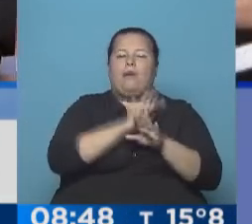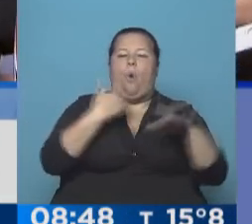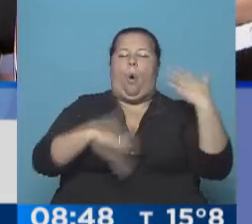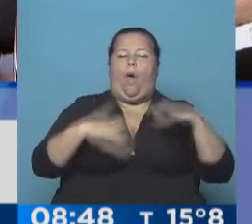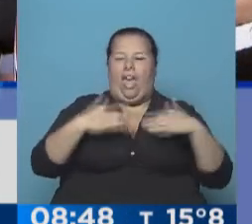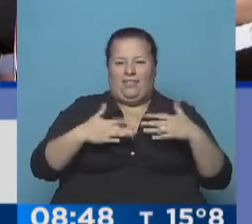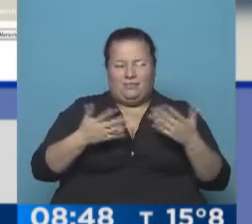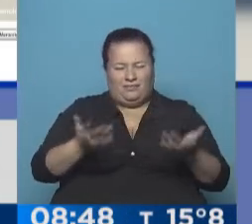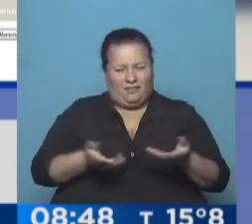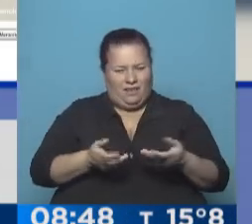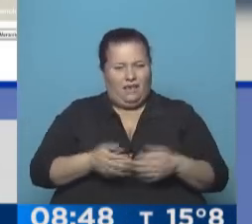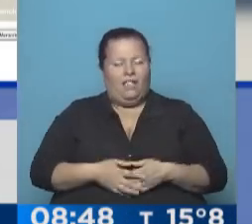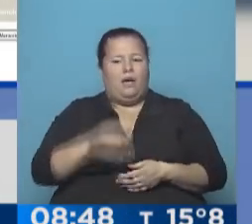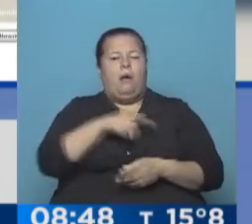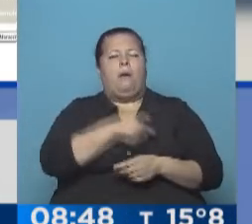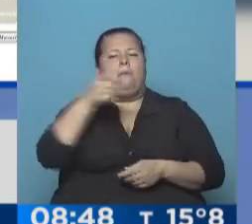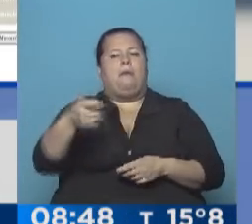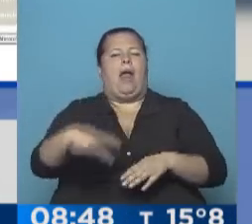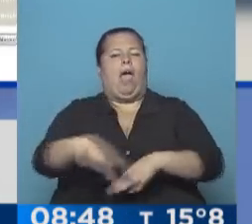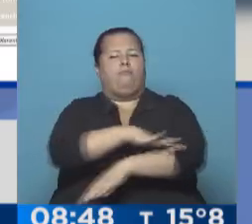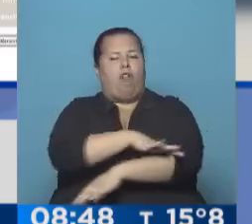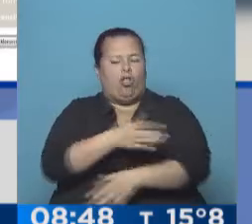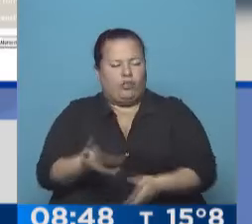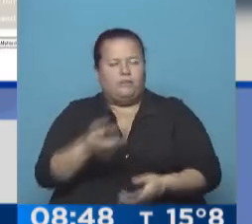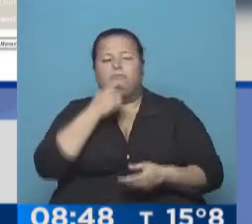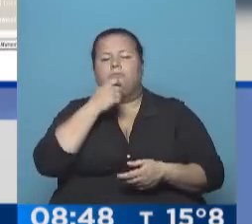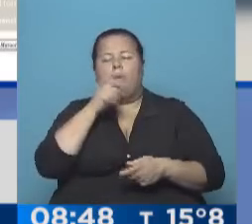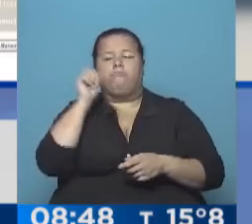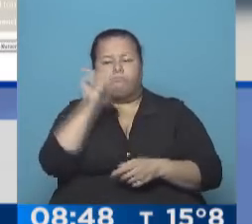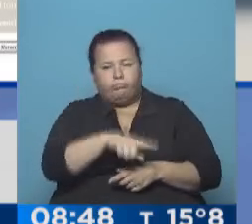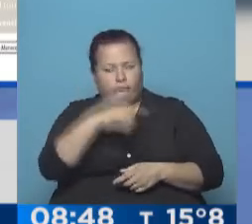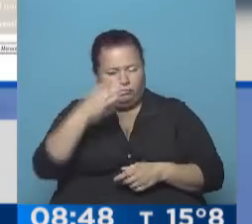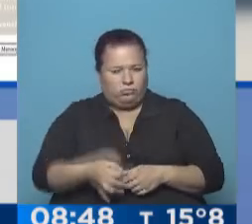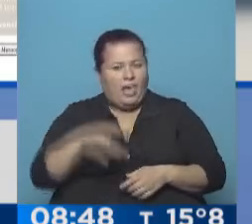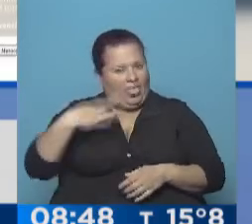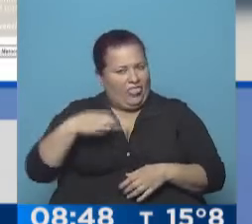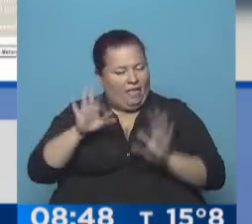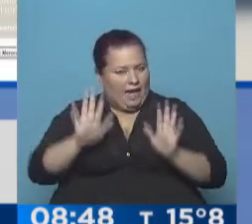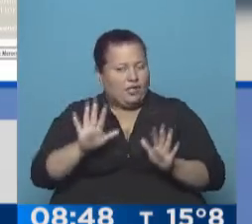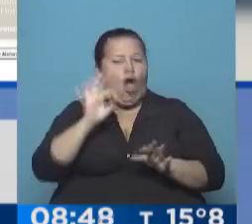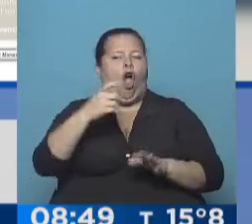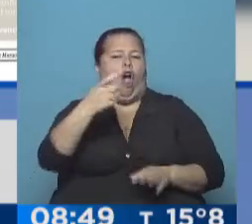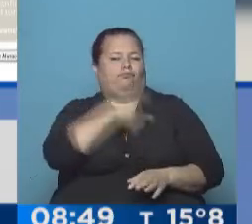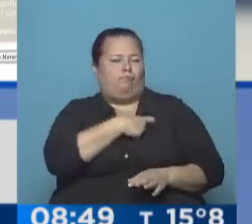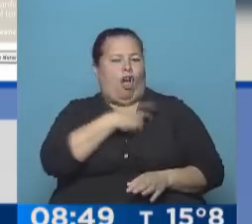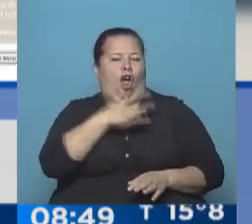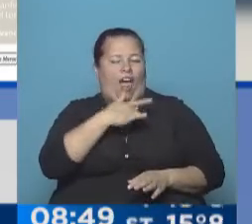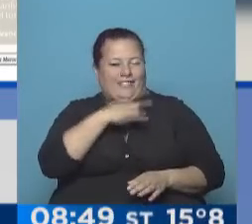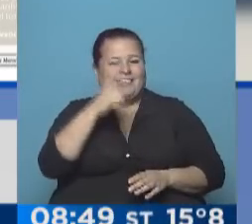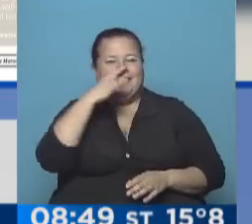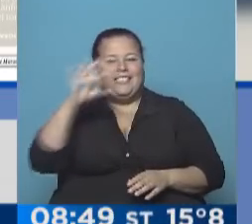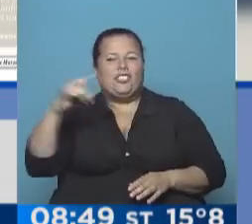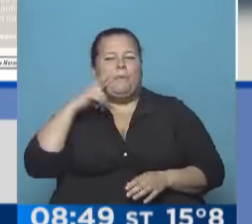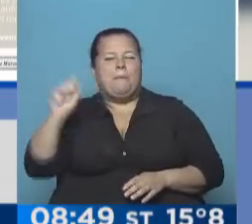urgencia que se utilizó para prótesis, digamos, que corresponde, ajá, que debe ser así, o marcapasos, fueron apenas 700